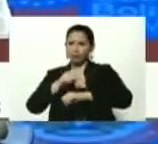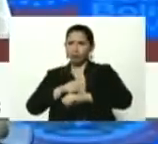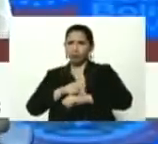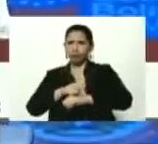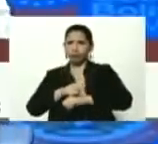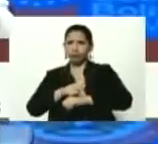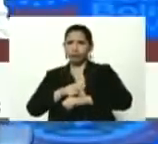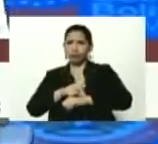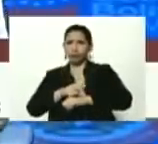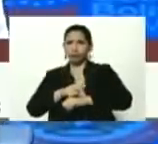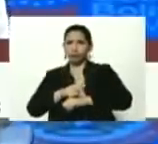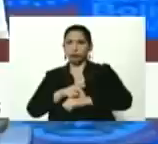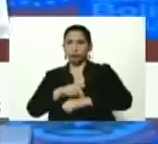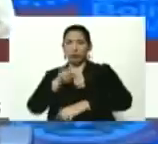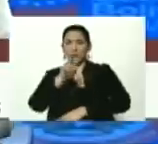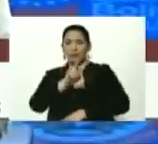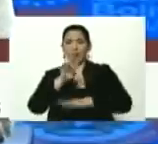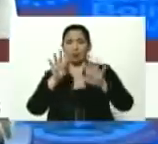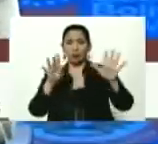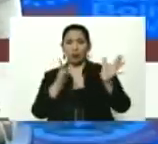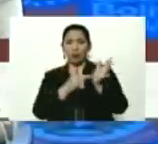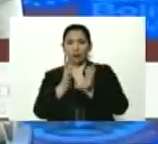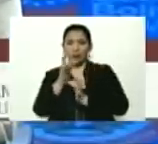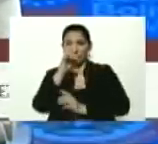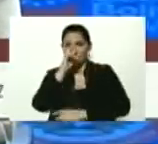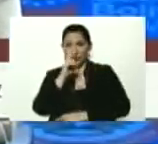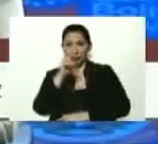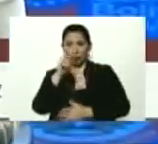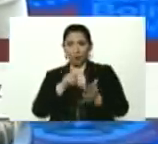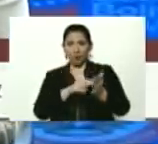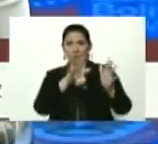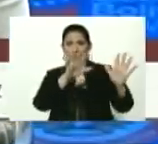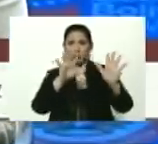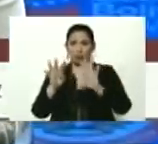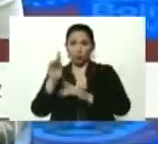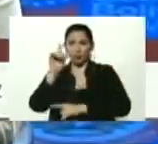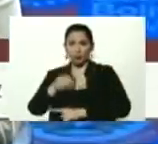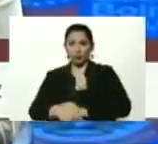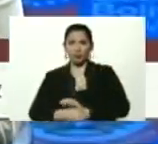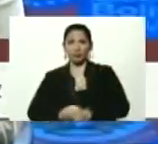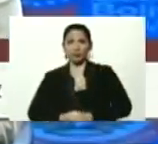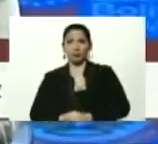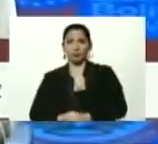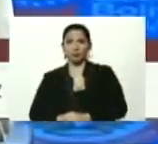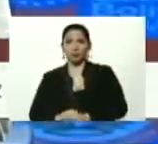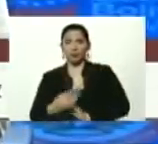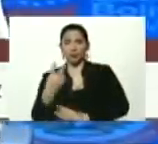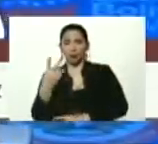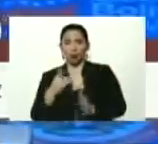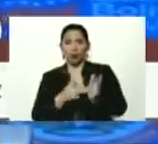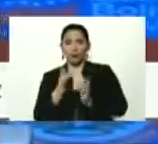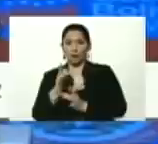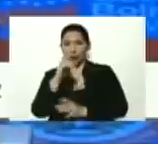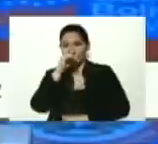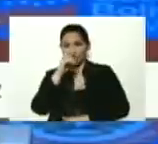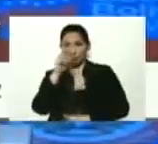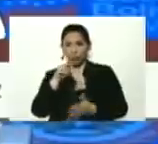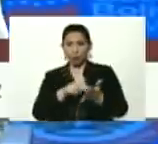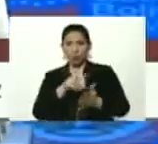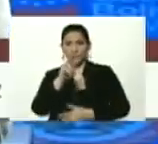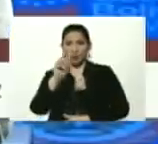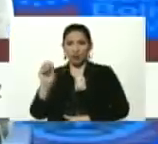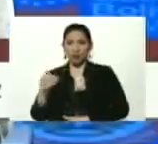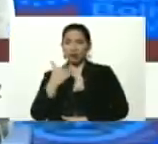Entre el 29 de abril del año 2019 y el 2 de abril del año 2020, casi un